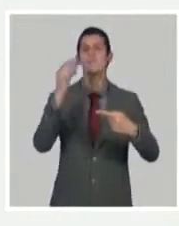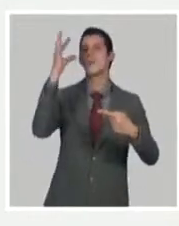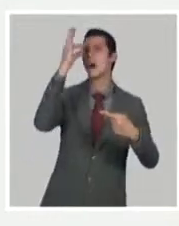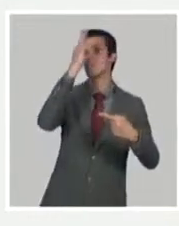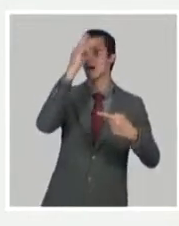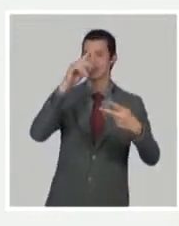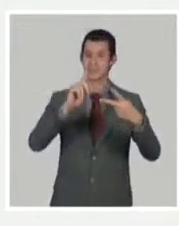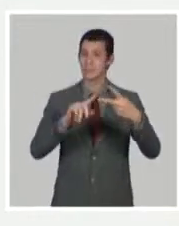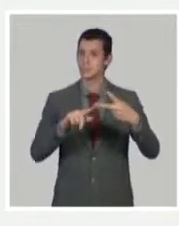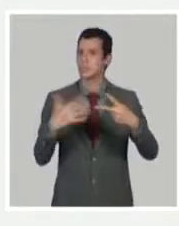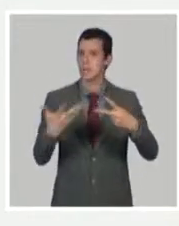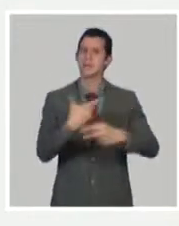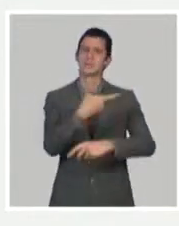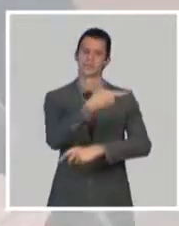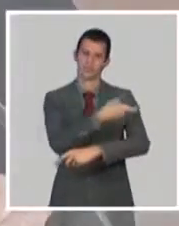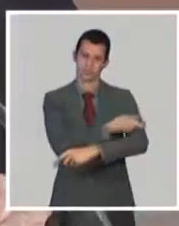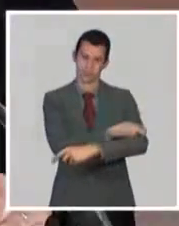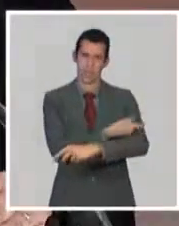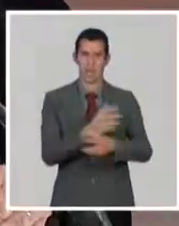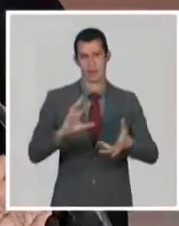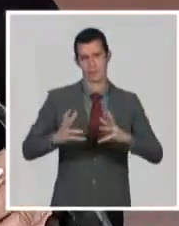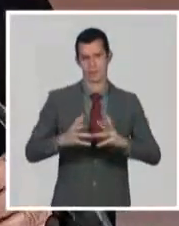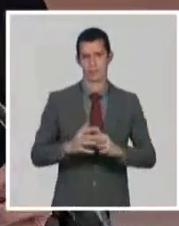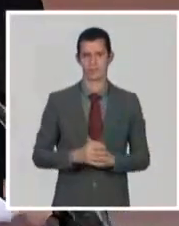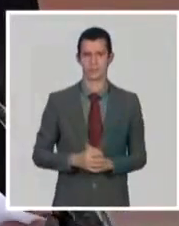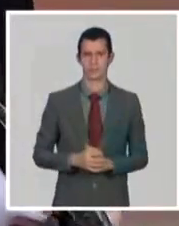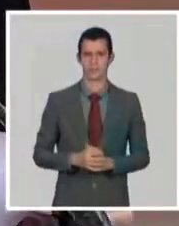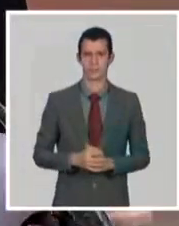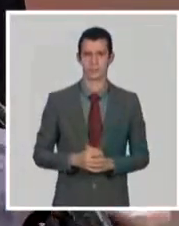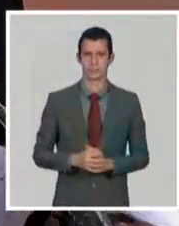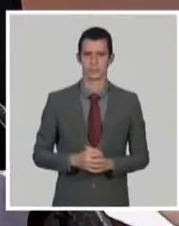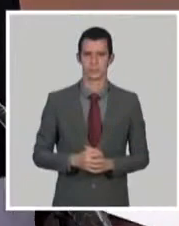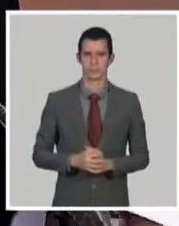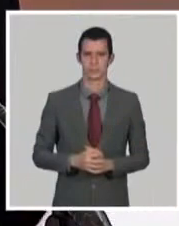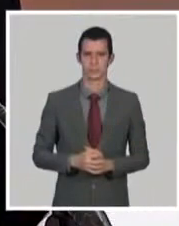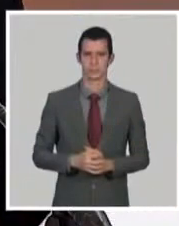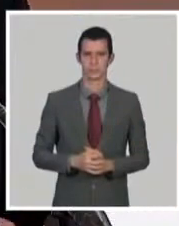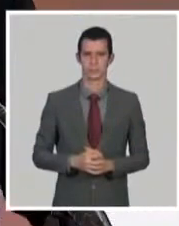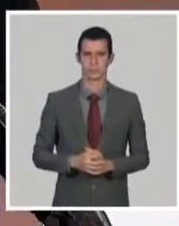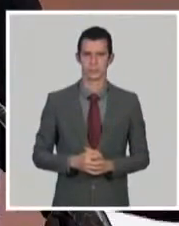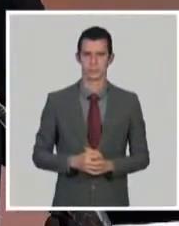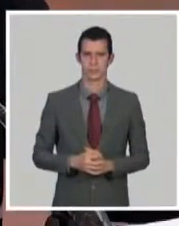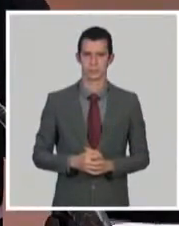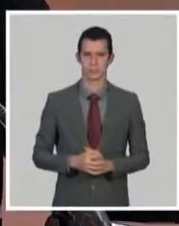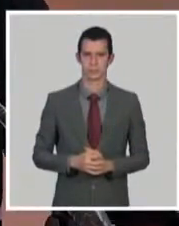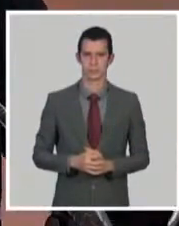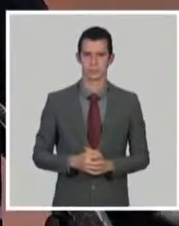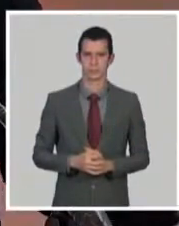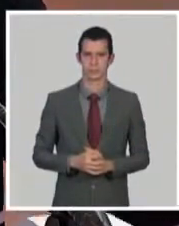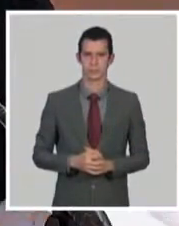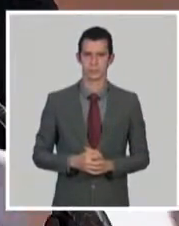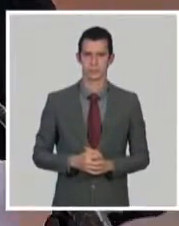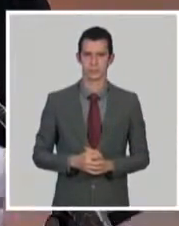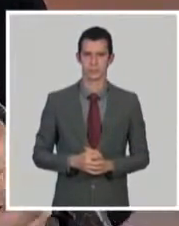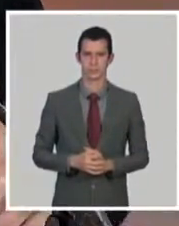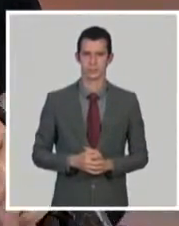T. Por tanto, también se plantea siempre evaluar las dos respuestas inmunes. En este